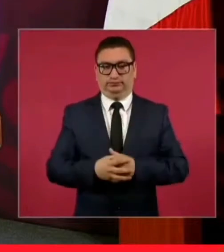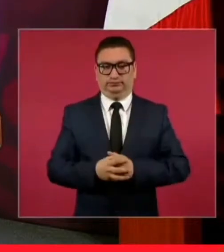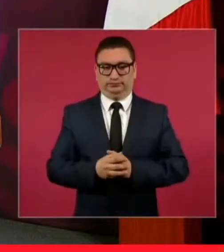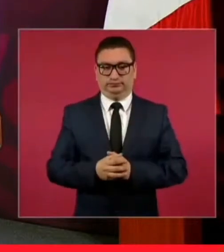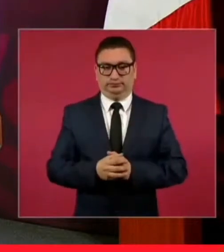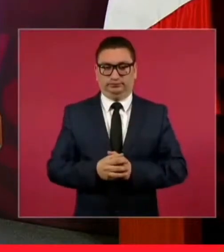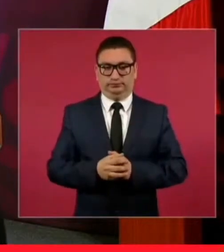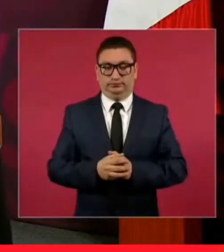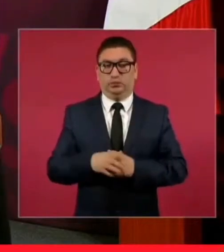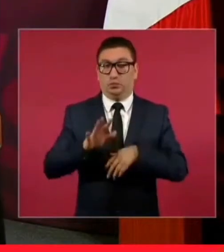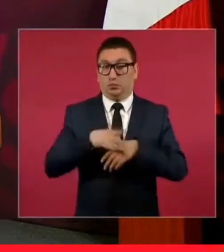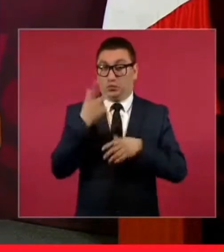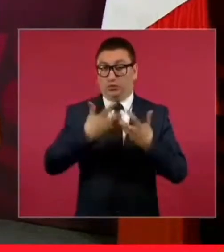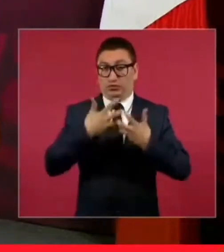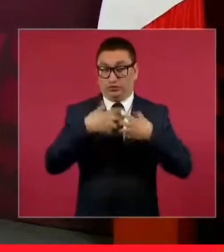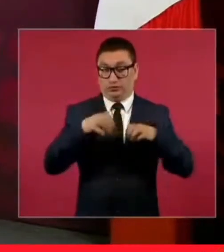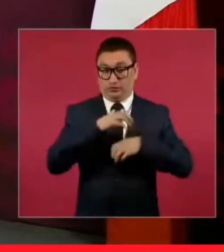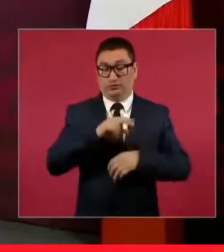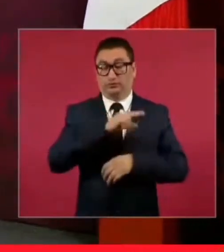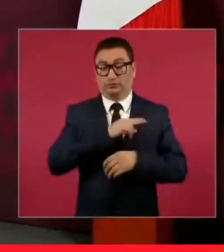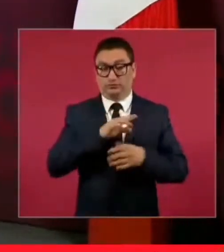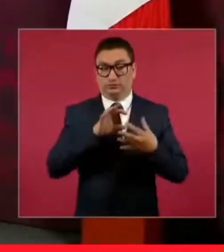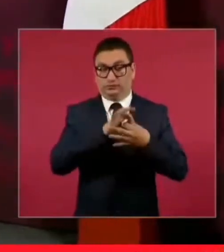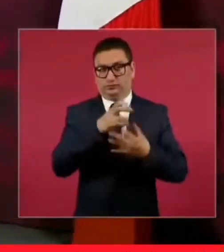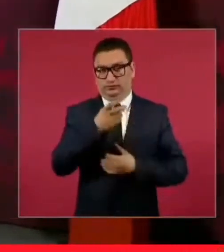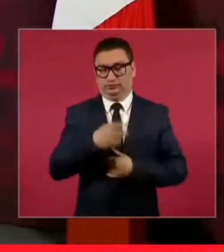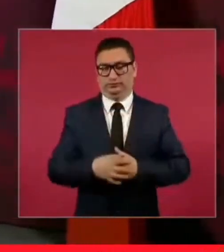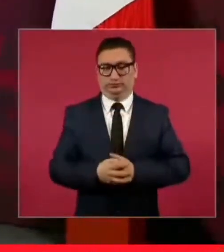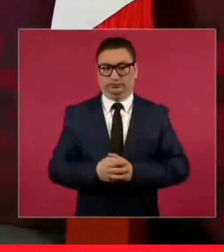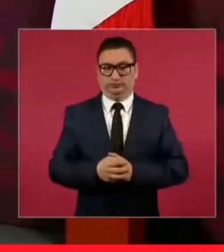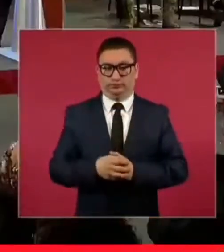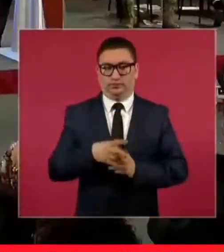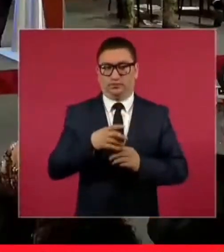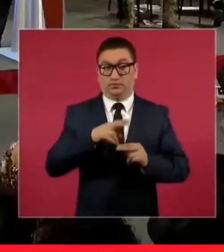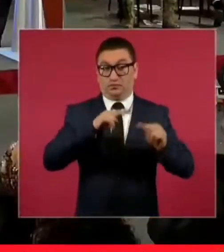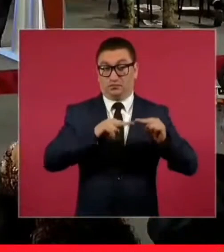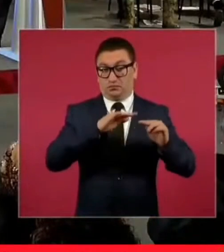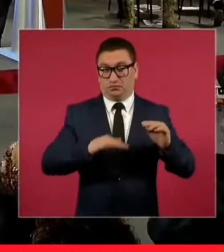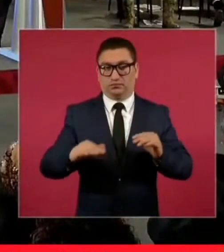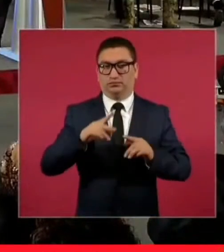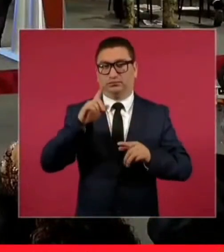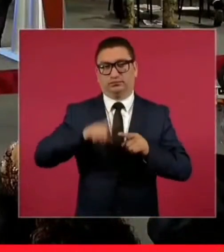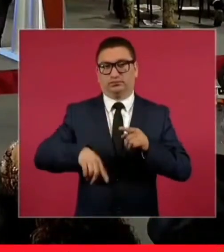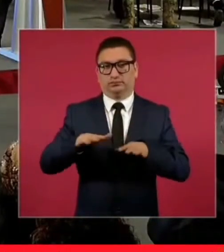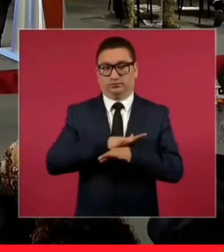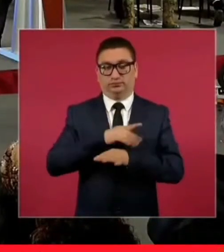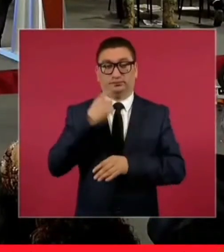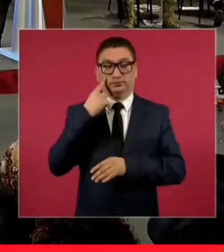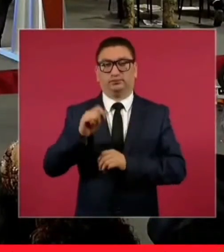con las empresas constructoras. Eso se terminó. Adelante.